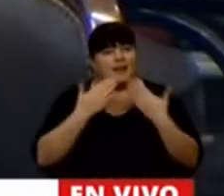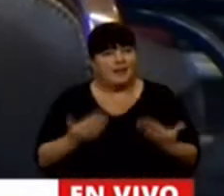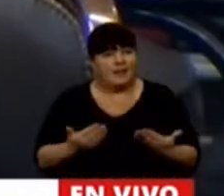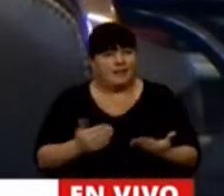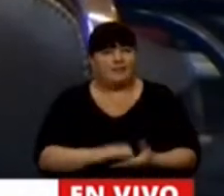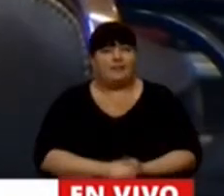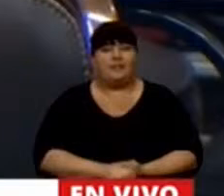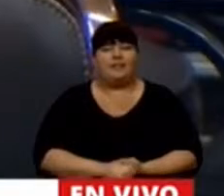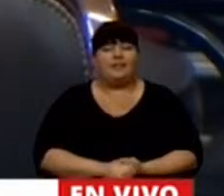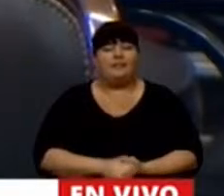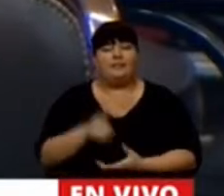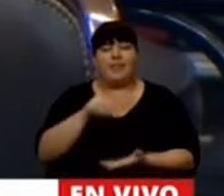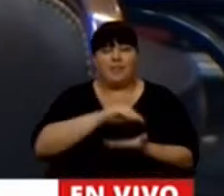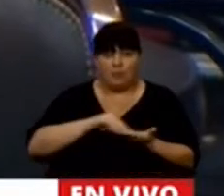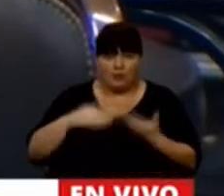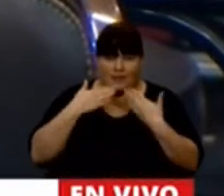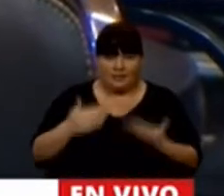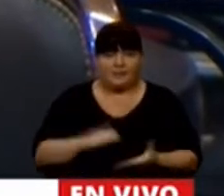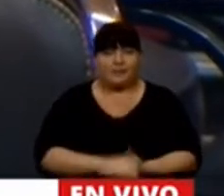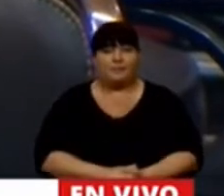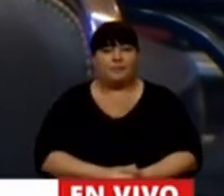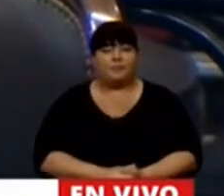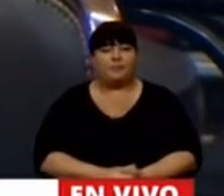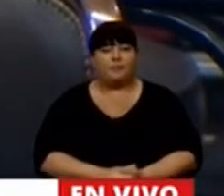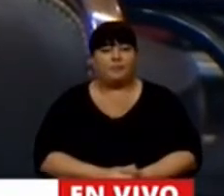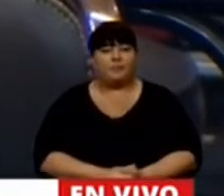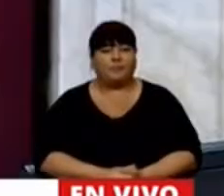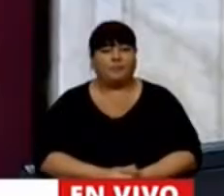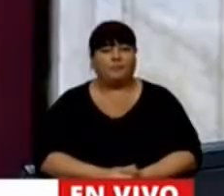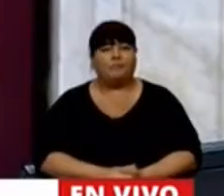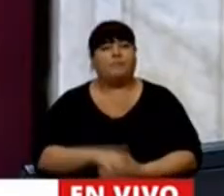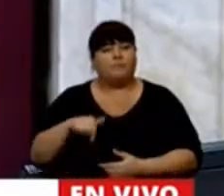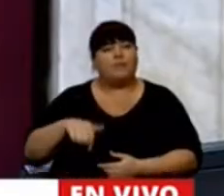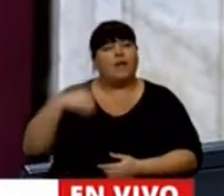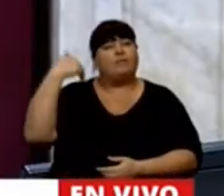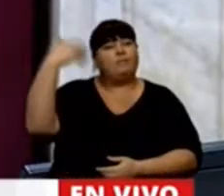Gracias, diputada Mazzetani. Continúa en el uso de la palabra.